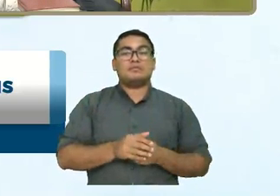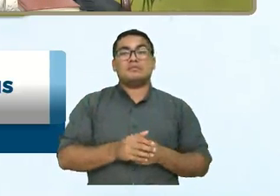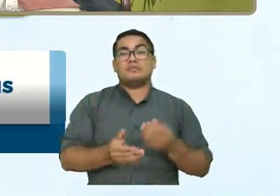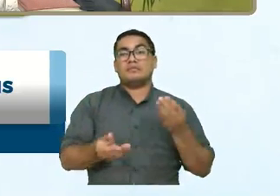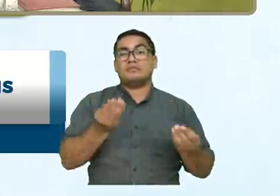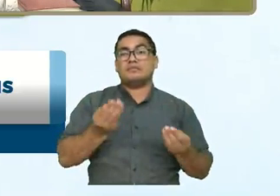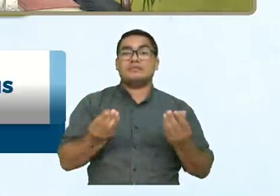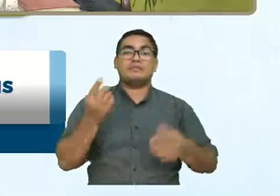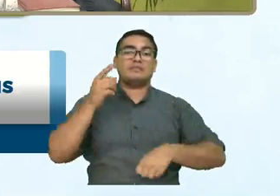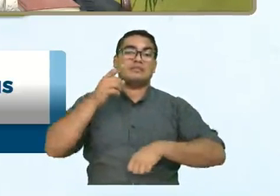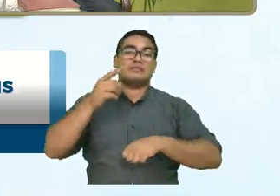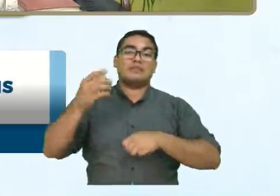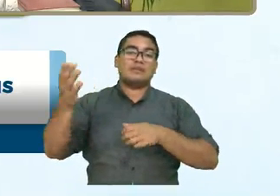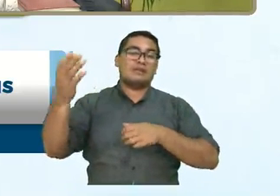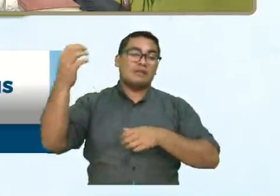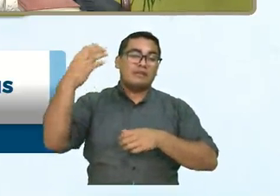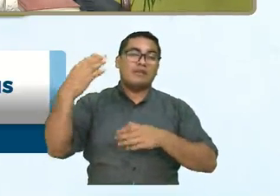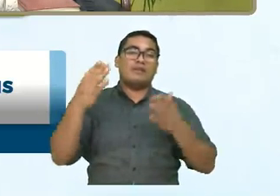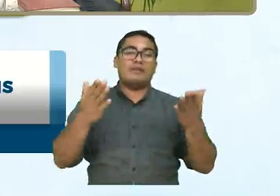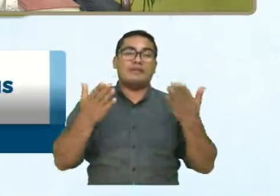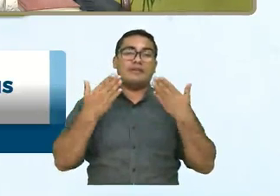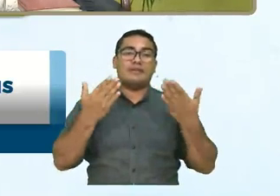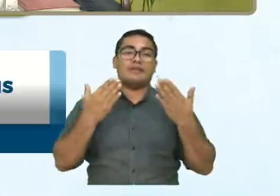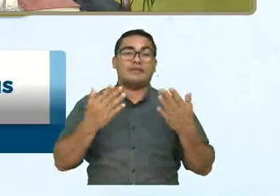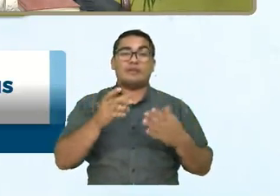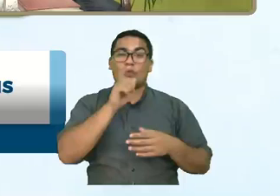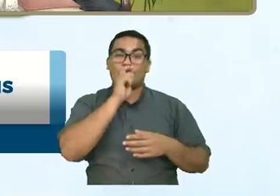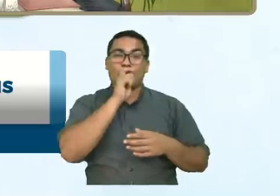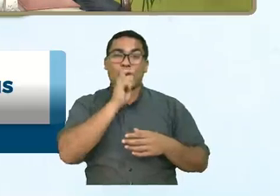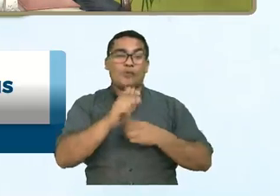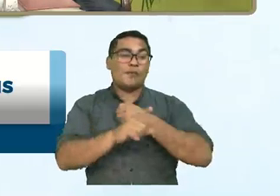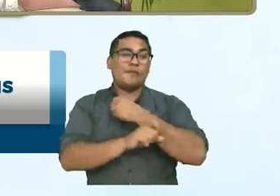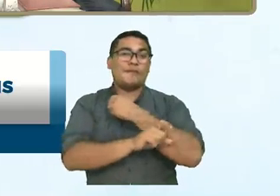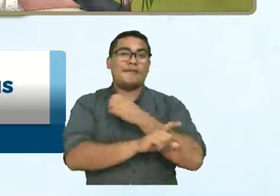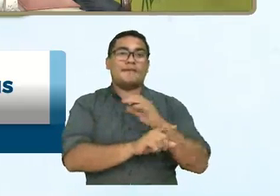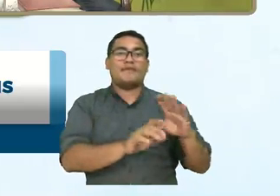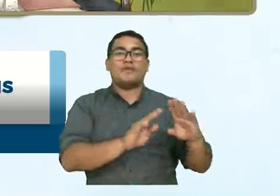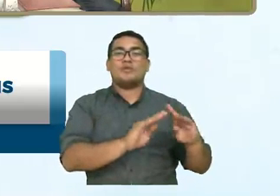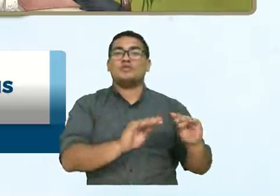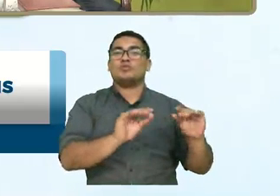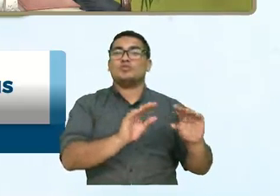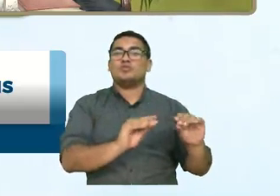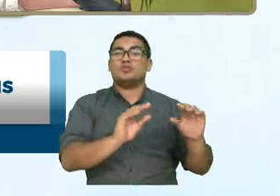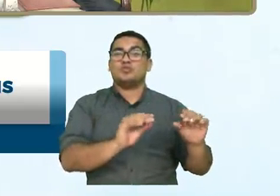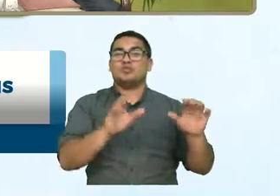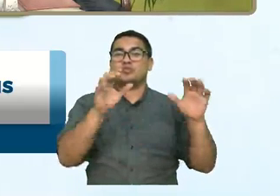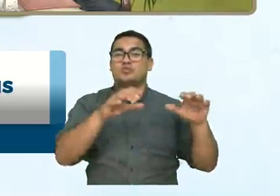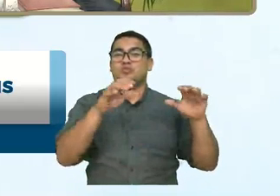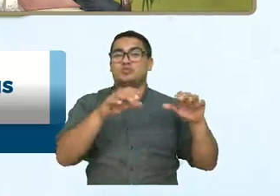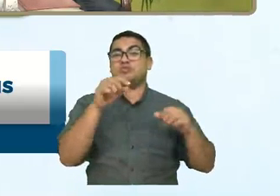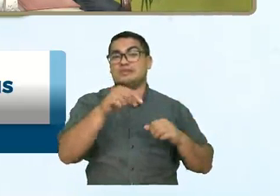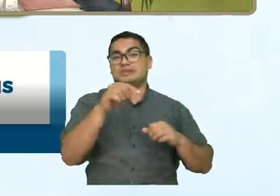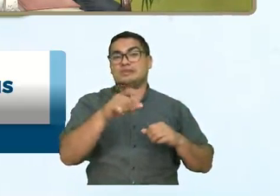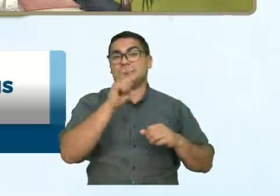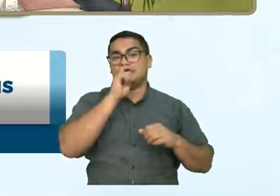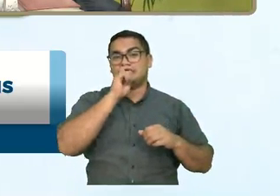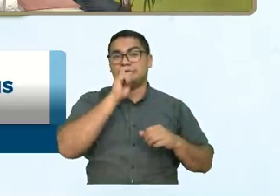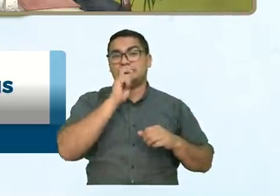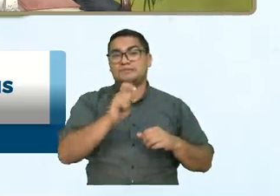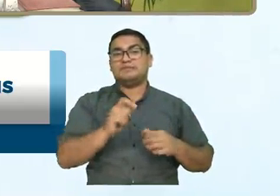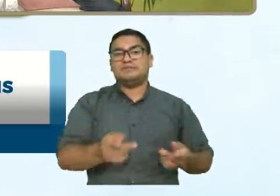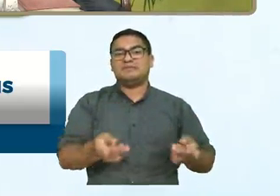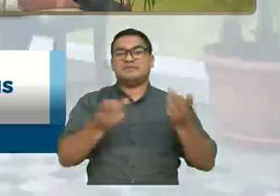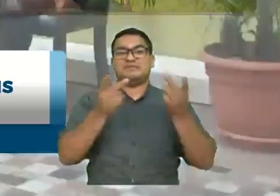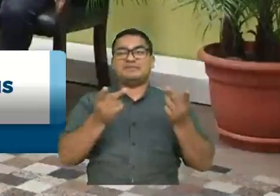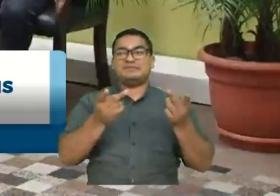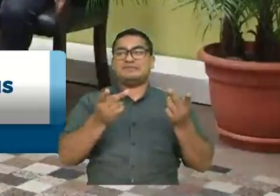temperatura, del calor. La humedad para ella es el lugar predilecto para prevalecer, estar activa. Y más